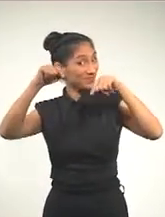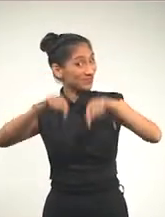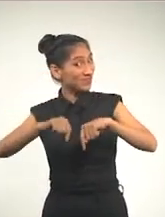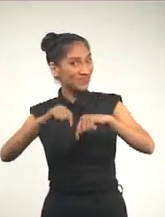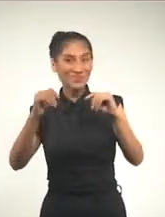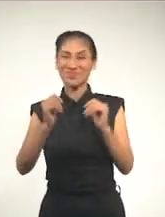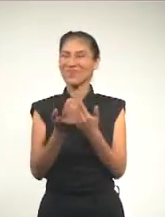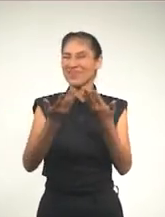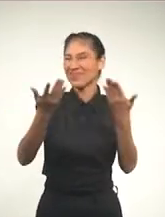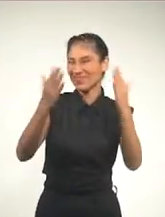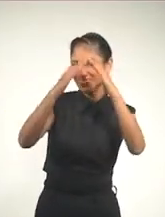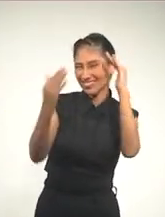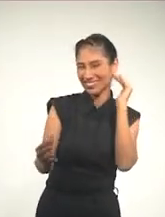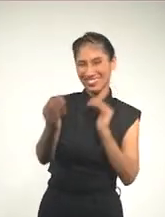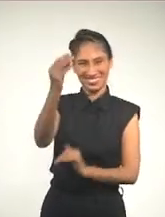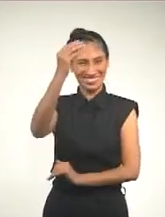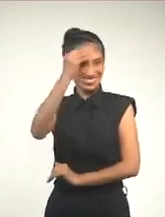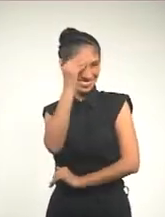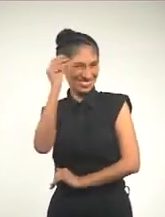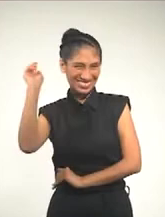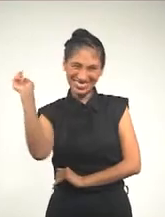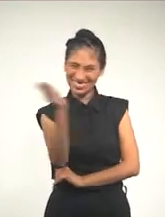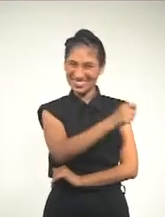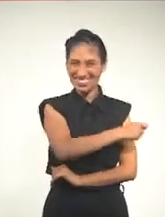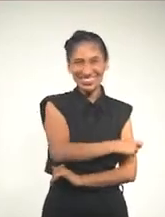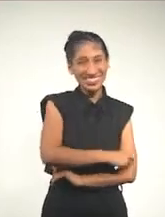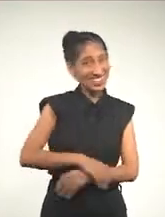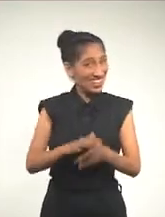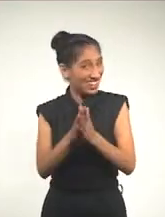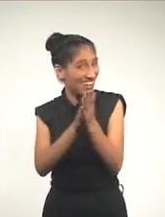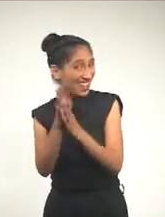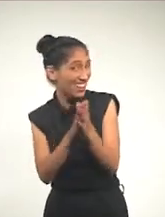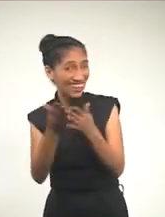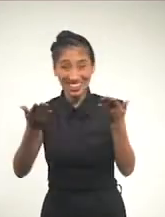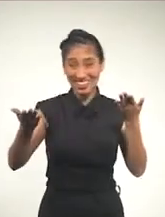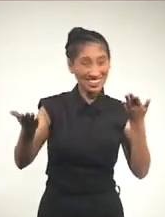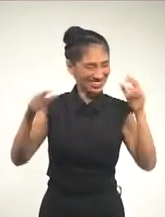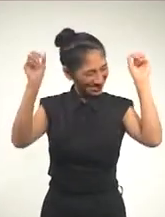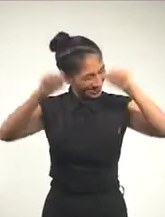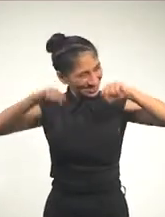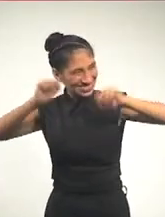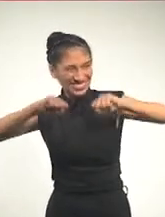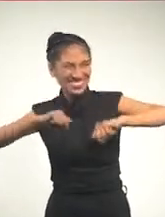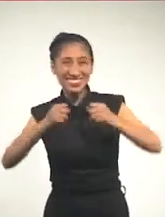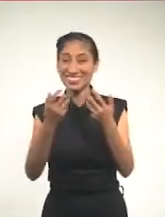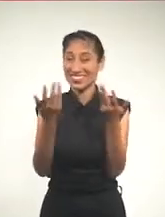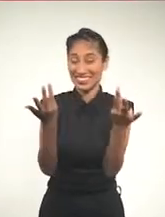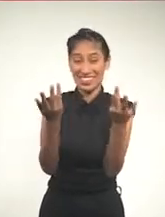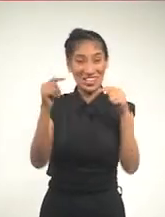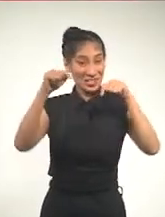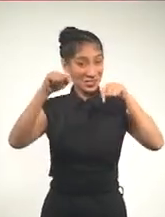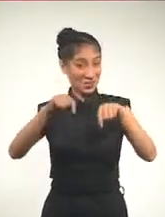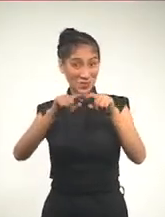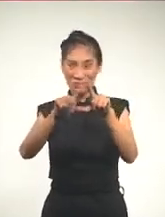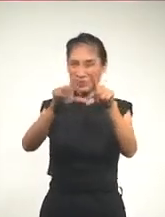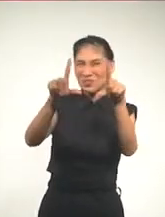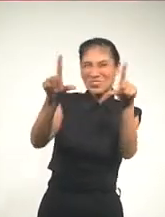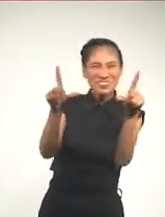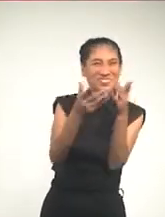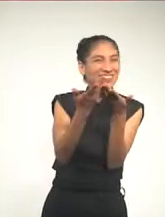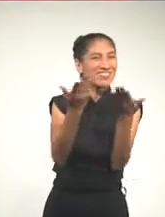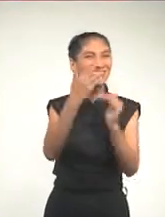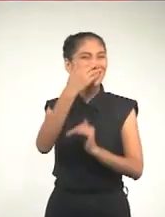Bienvenidas y bienvenidos a Aprendo en Casa. ¡Sí! Este es